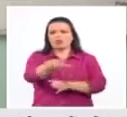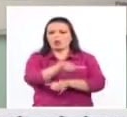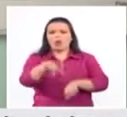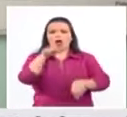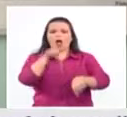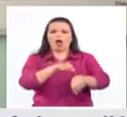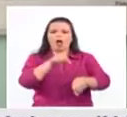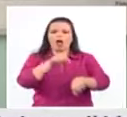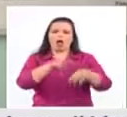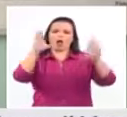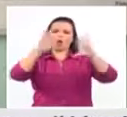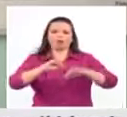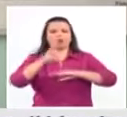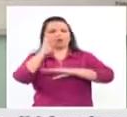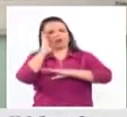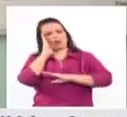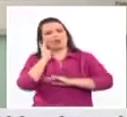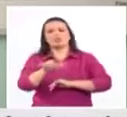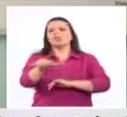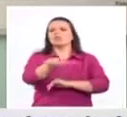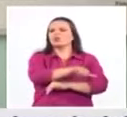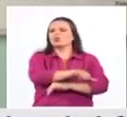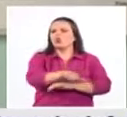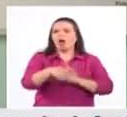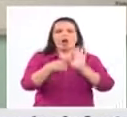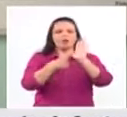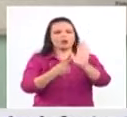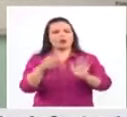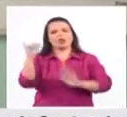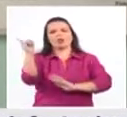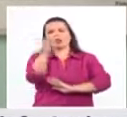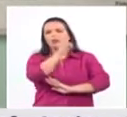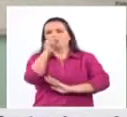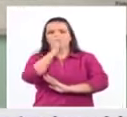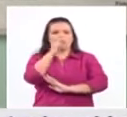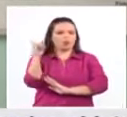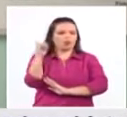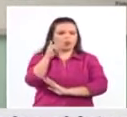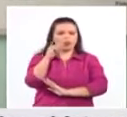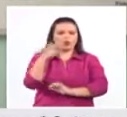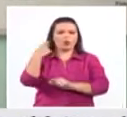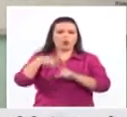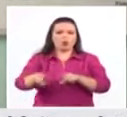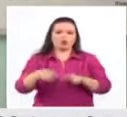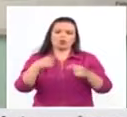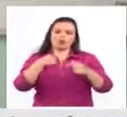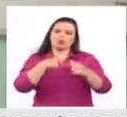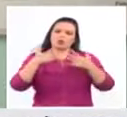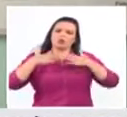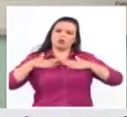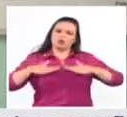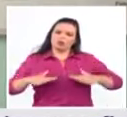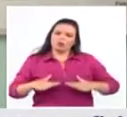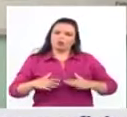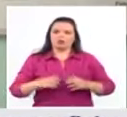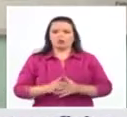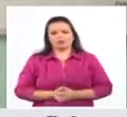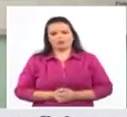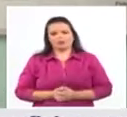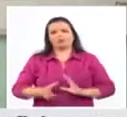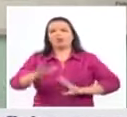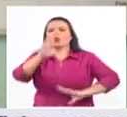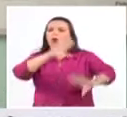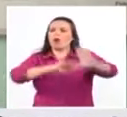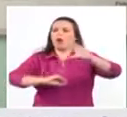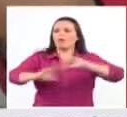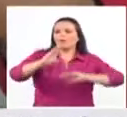ver algunas documentales, relajarme, buscar la manera de tener más conversación para desplegarme de lo que